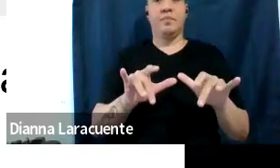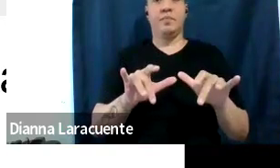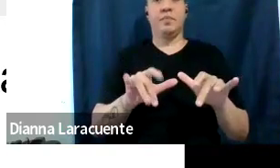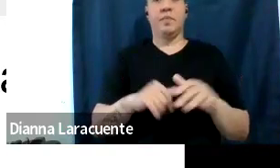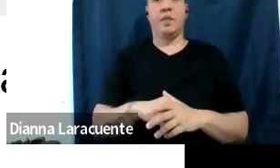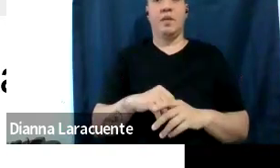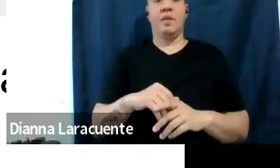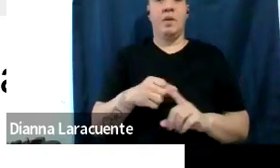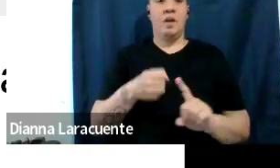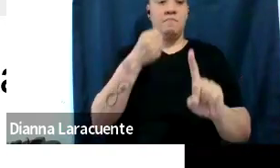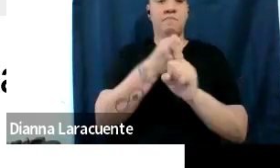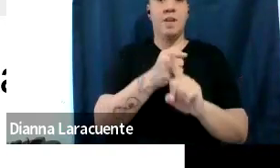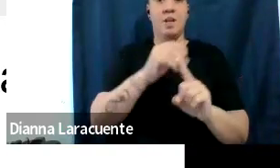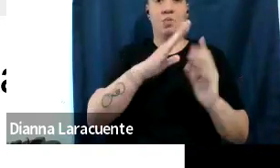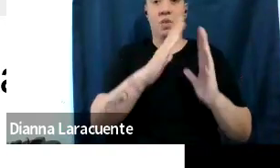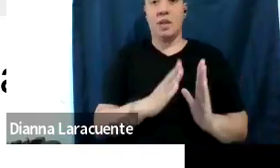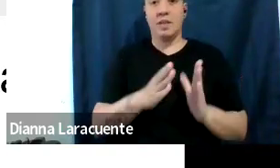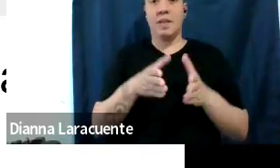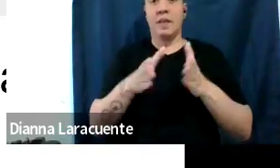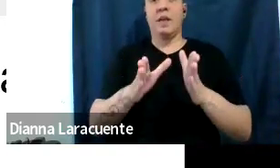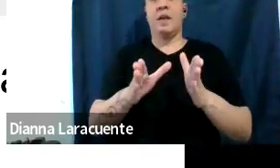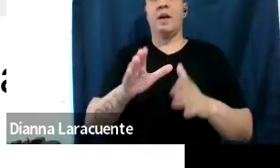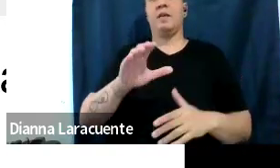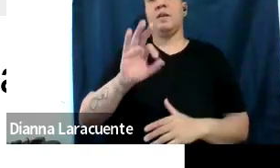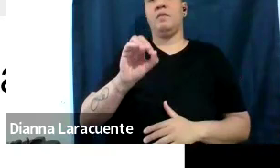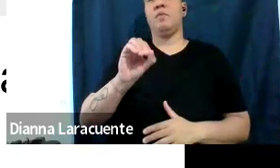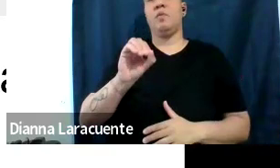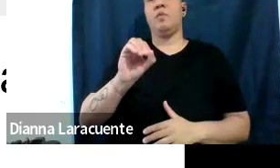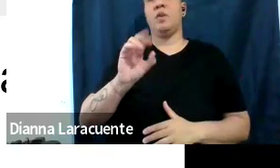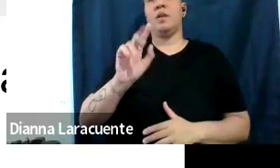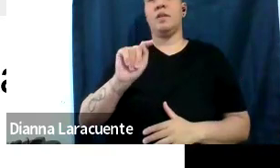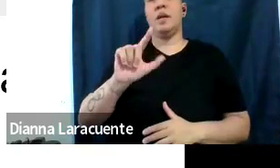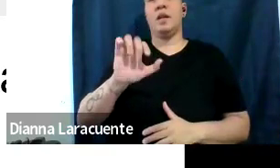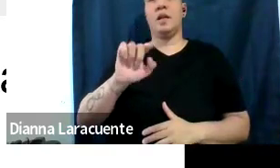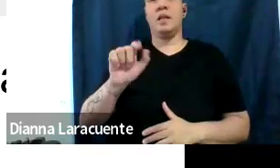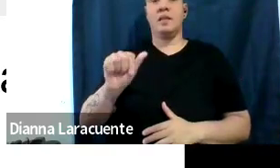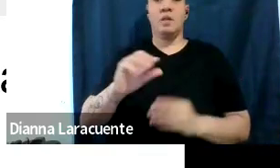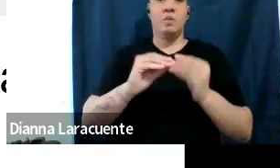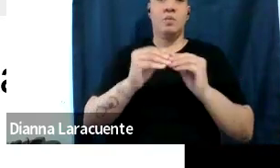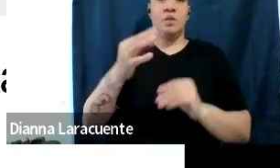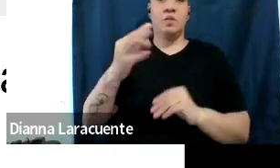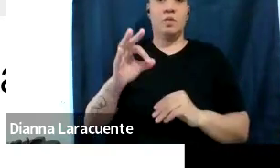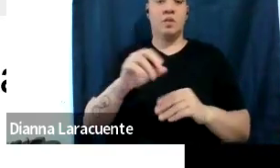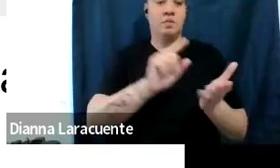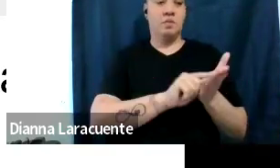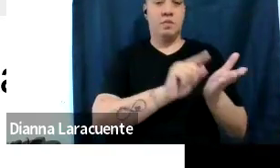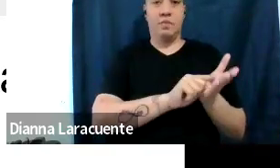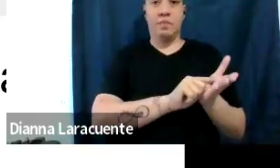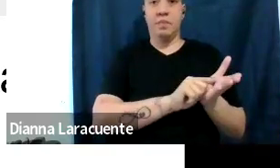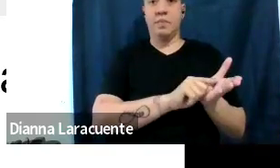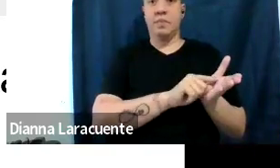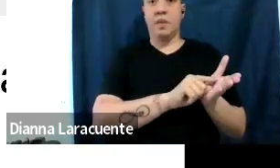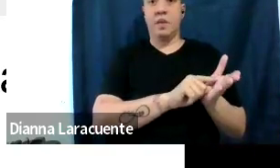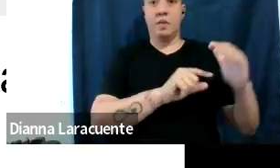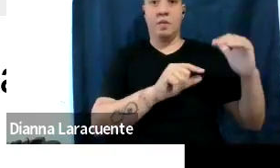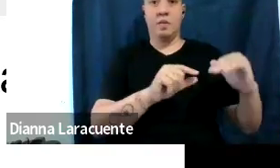fueran a atacar a su casa en la calle Fortaleza número 19. Su imprenta estaba abajo, la fortaleza,